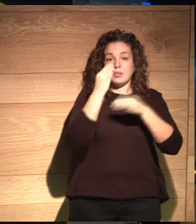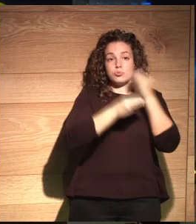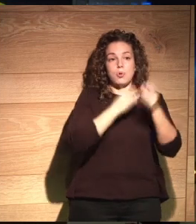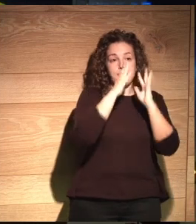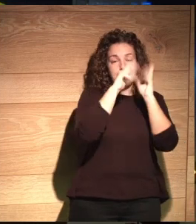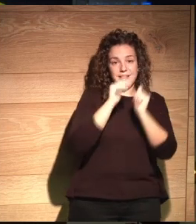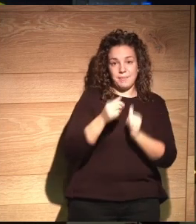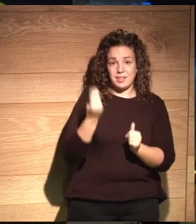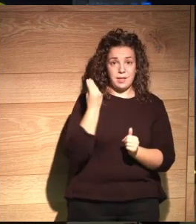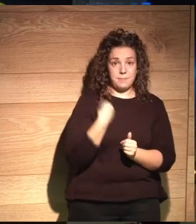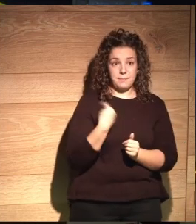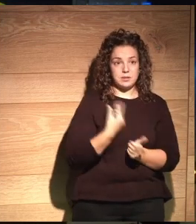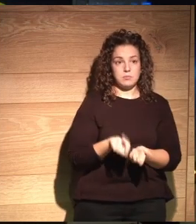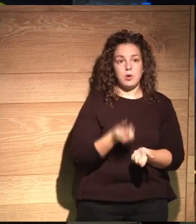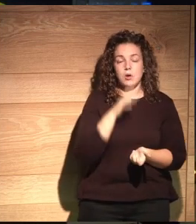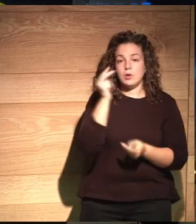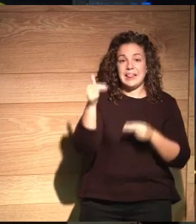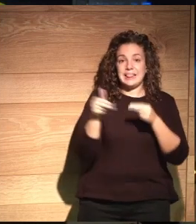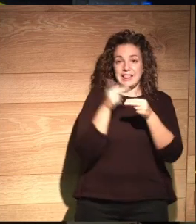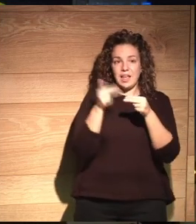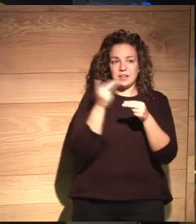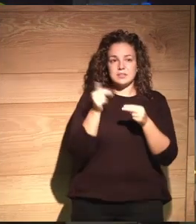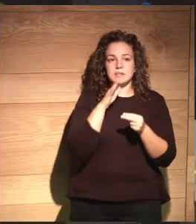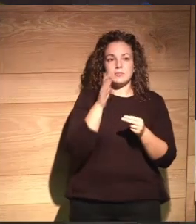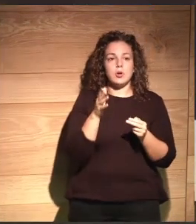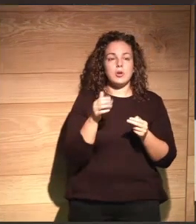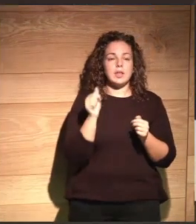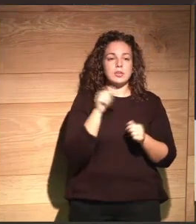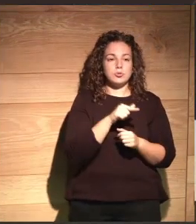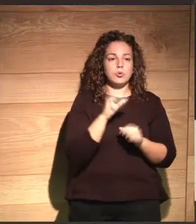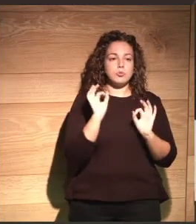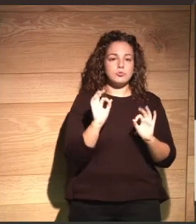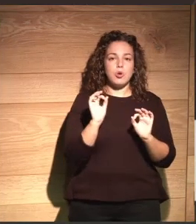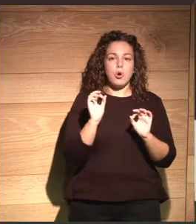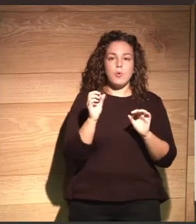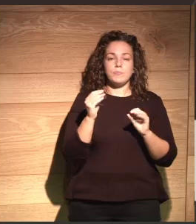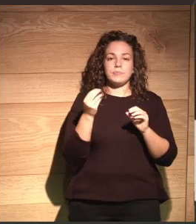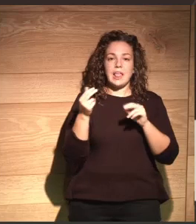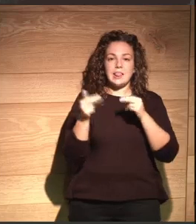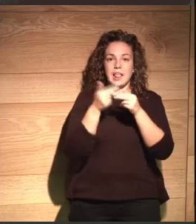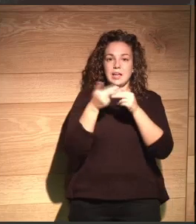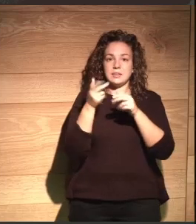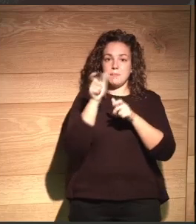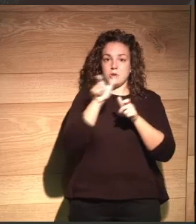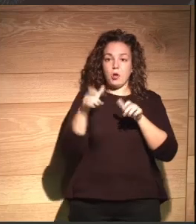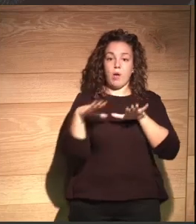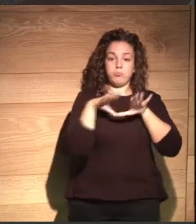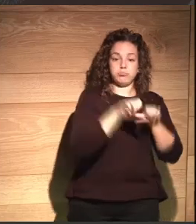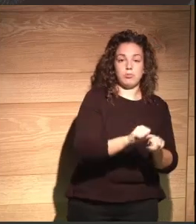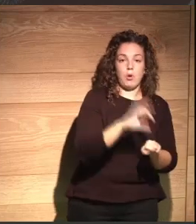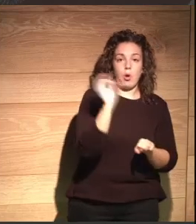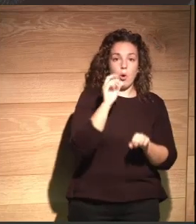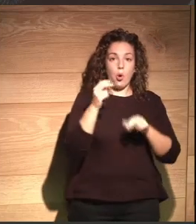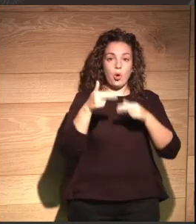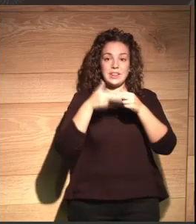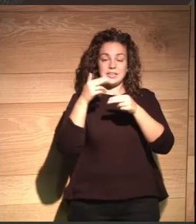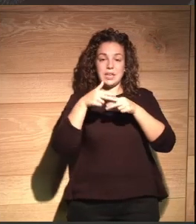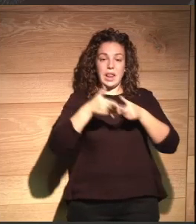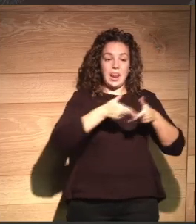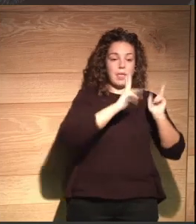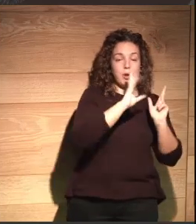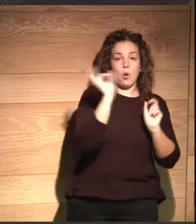exactamente lo mismo que en nueva york' todos los taxis estos son o bien que están cogiendo gente o bien que la han dejado es decir taxis ocupados